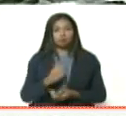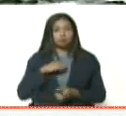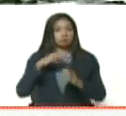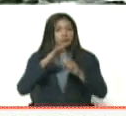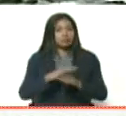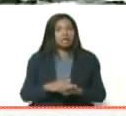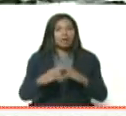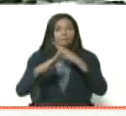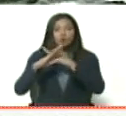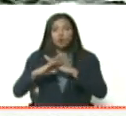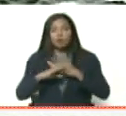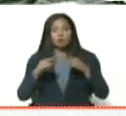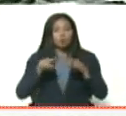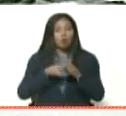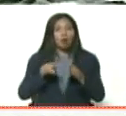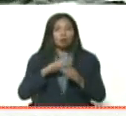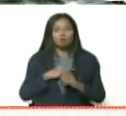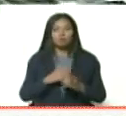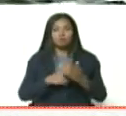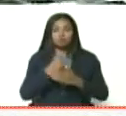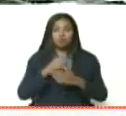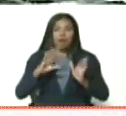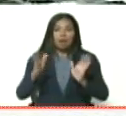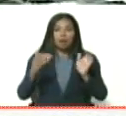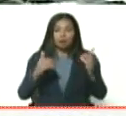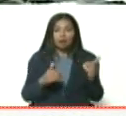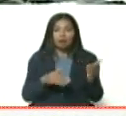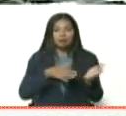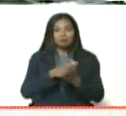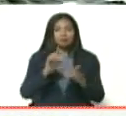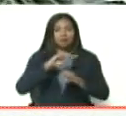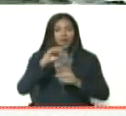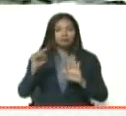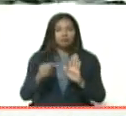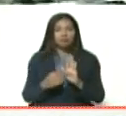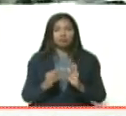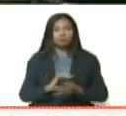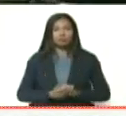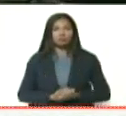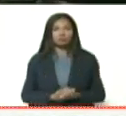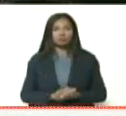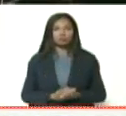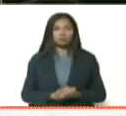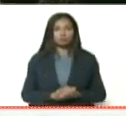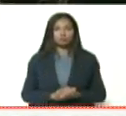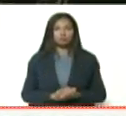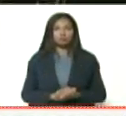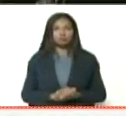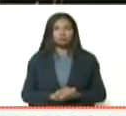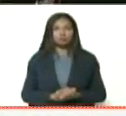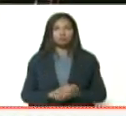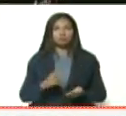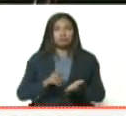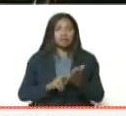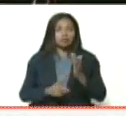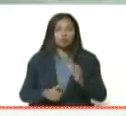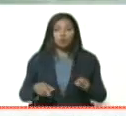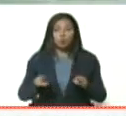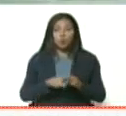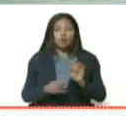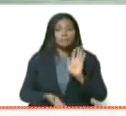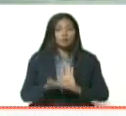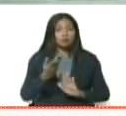la seguridad alimentaria en nuestro país a través de estos CLAT está totalmente garantizada, mi comandante jefe. Correcto. Muy importante que